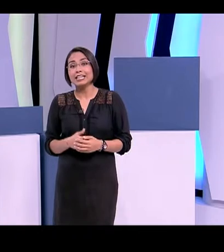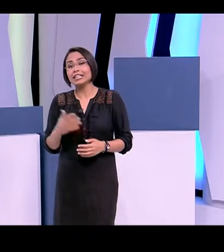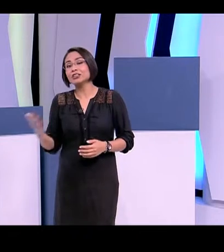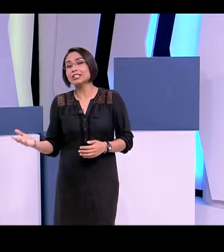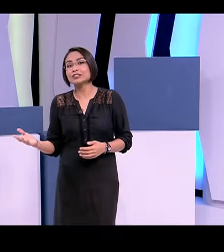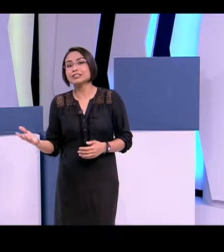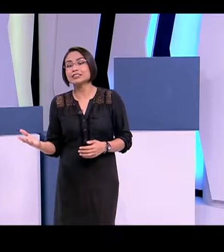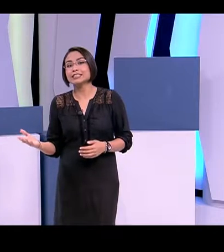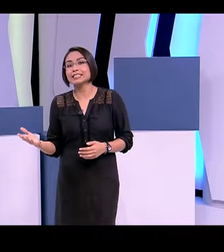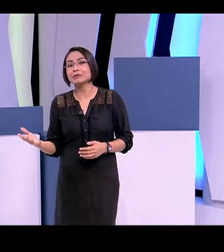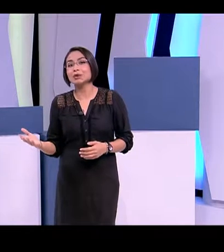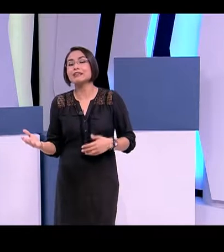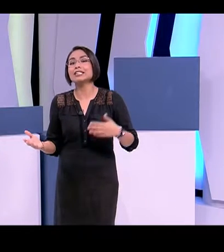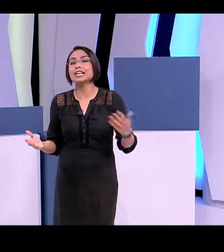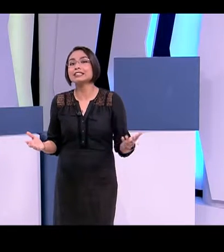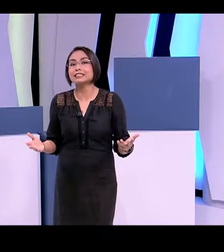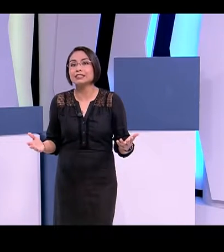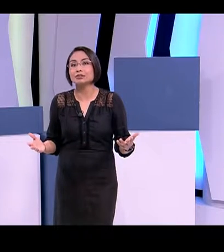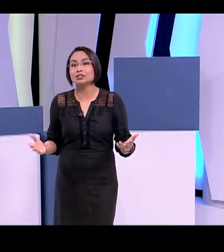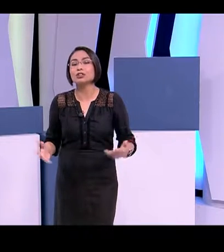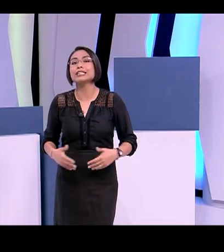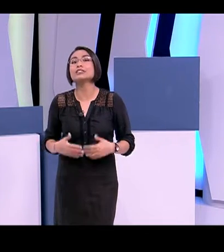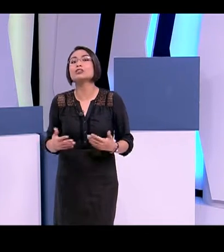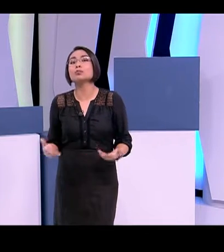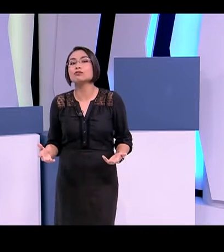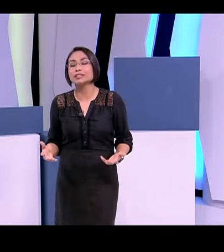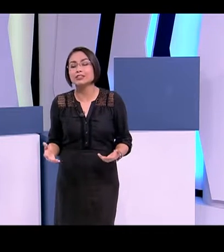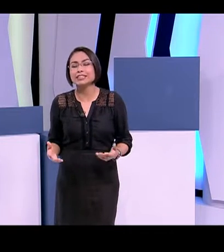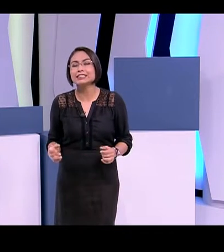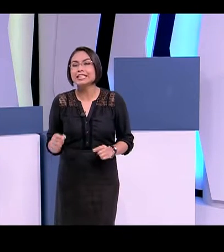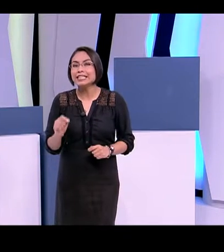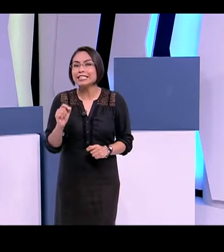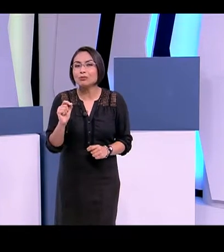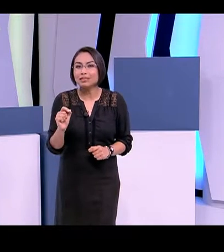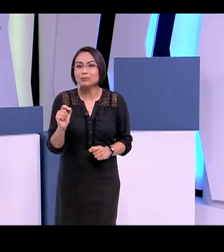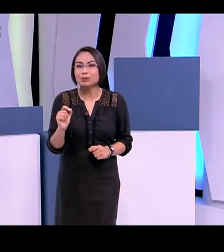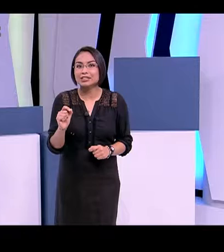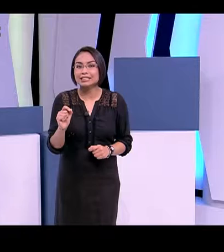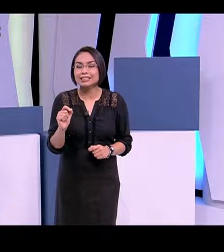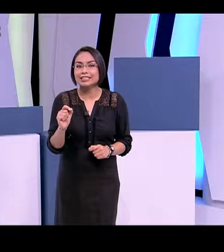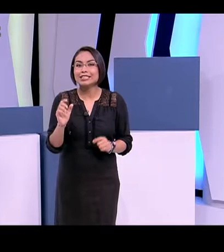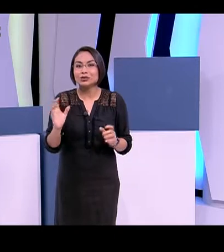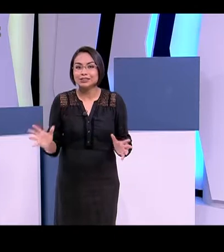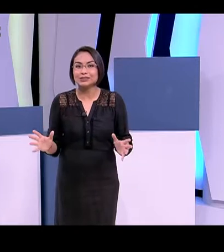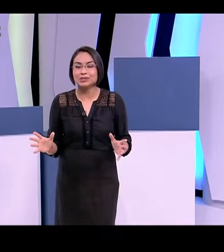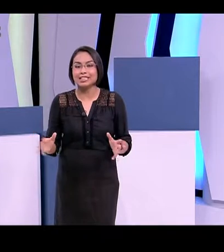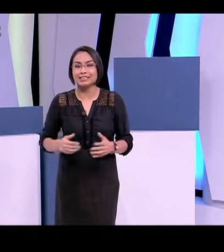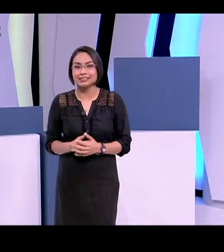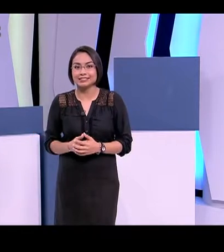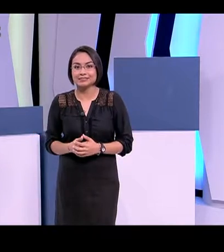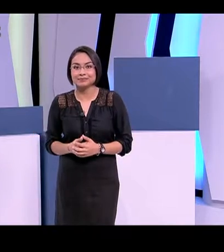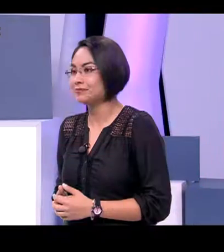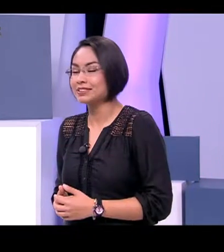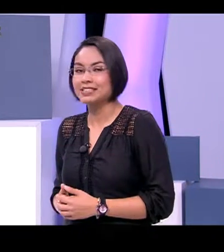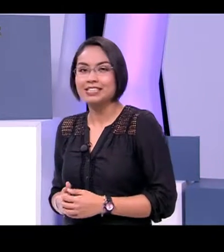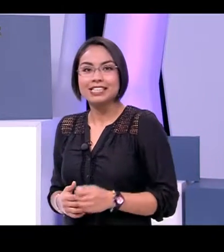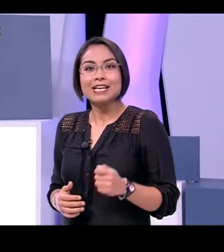aportaciones, el contexto donde se desenvuelven las instituciones, los profesores y, lo más importante, los